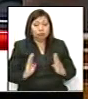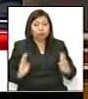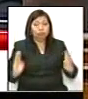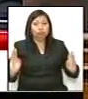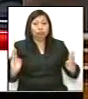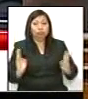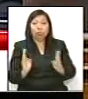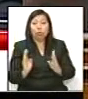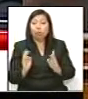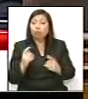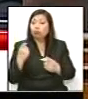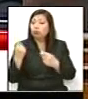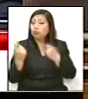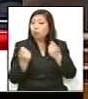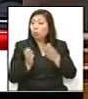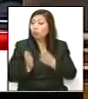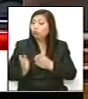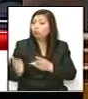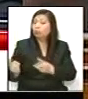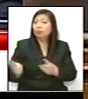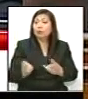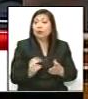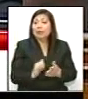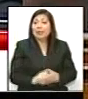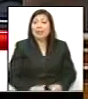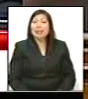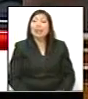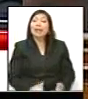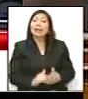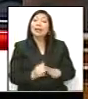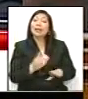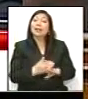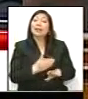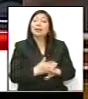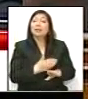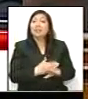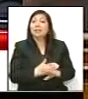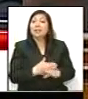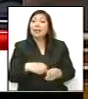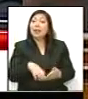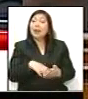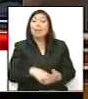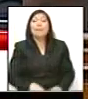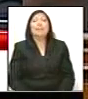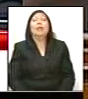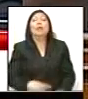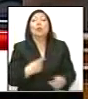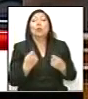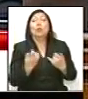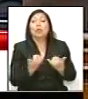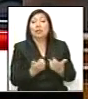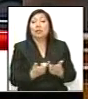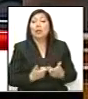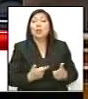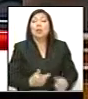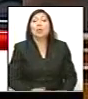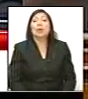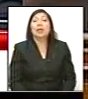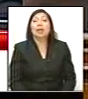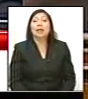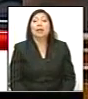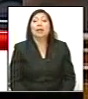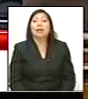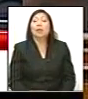turístico, un corredor que desarrolle por lo menos la parte turística en esa zona, presidente.